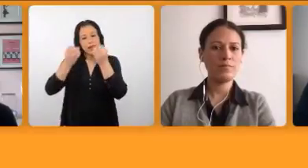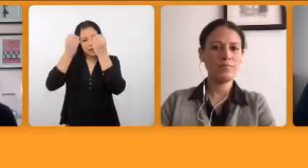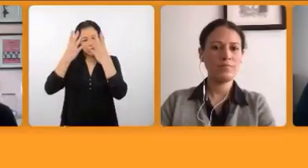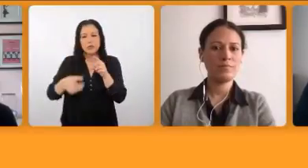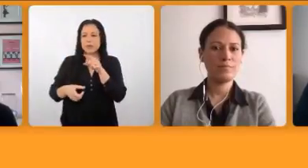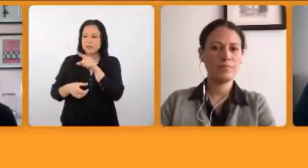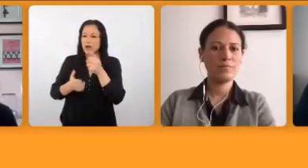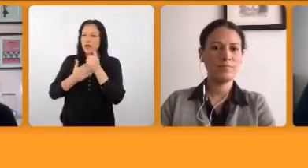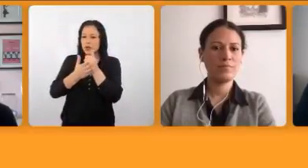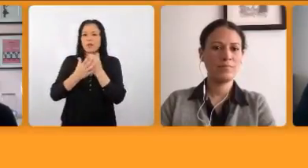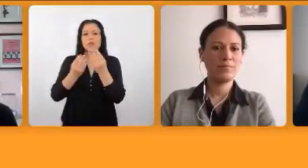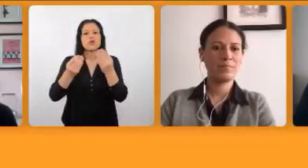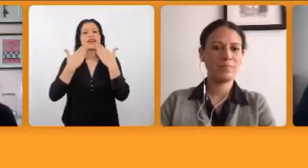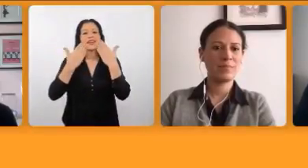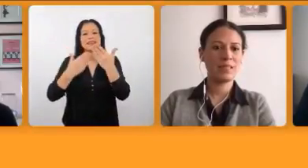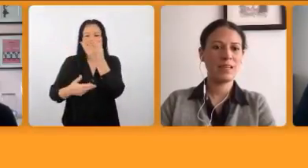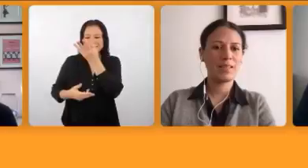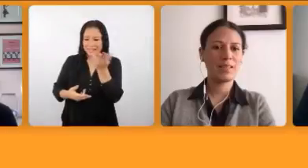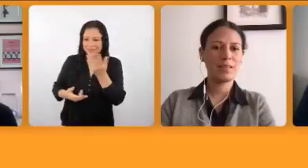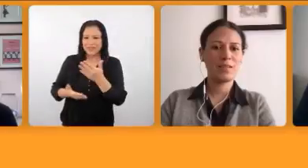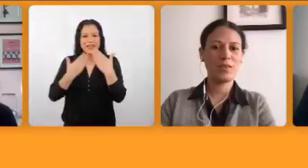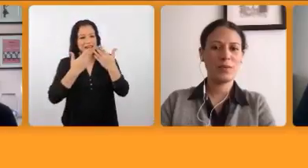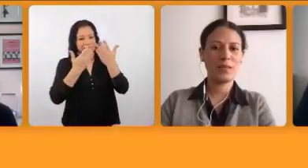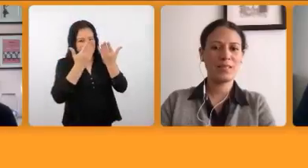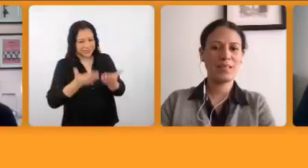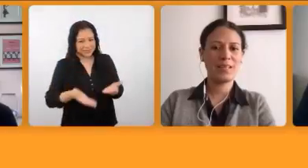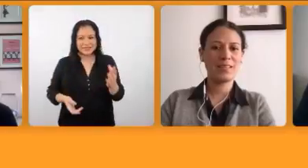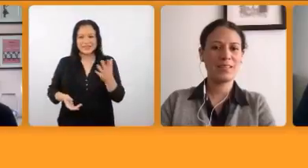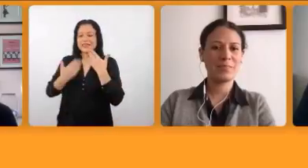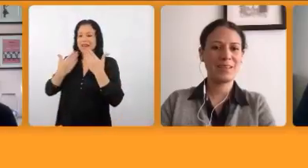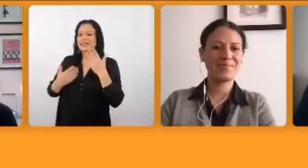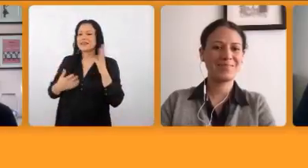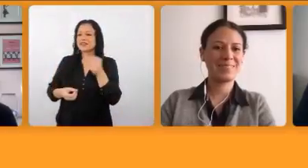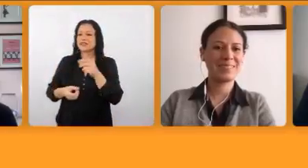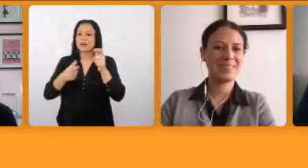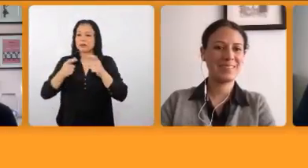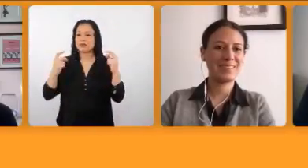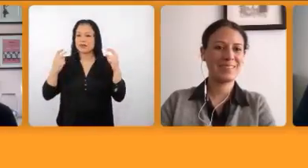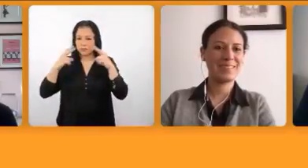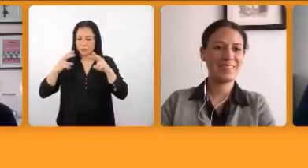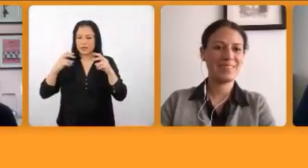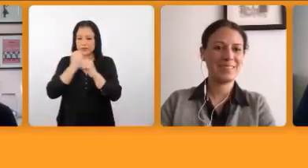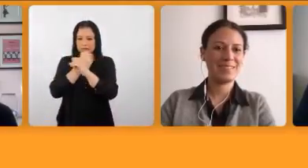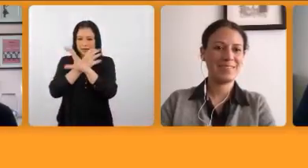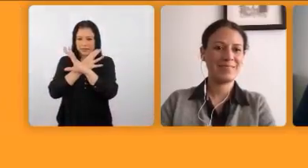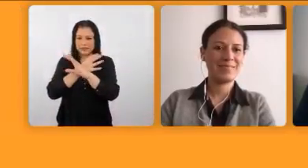gran ayuda. Muchas gracias, chicas. Gracias a todos por la asistencia también.